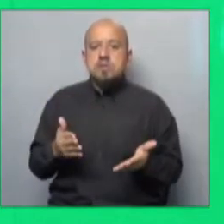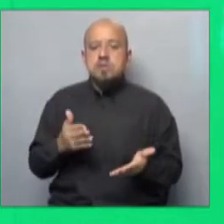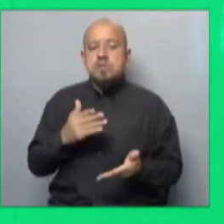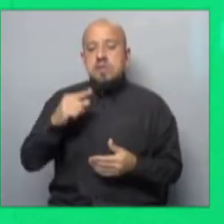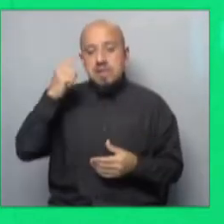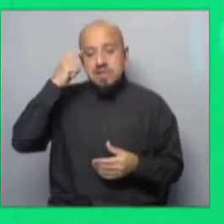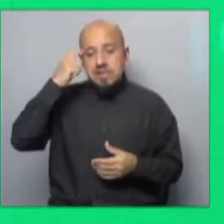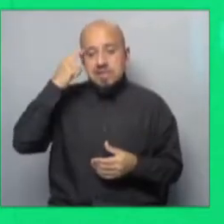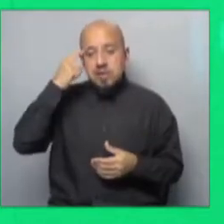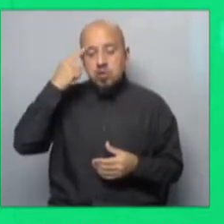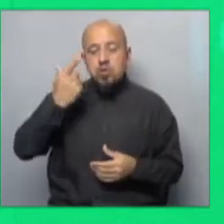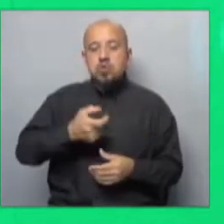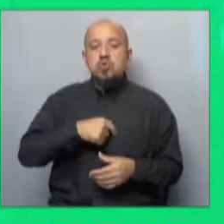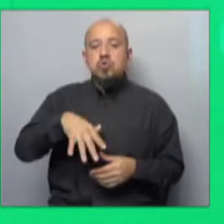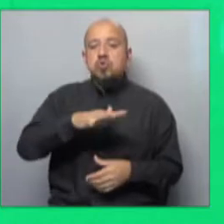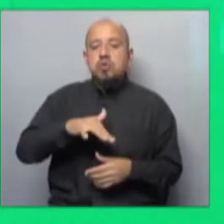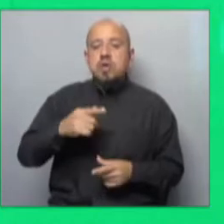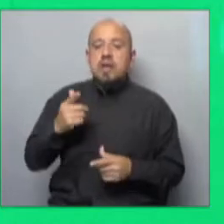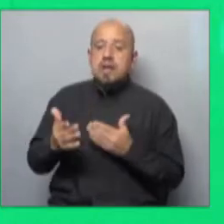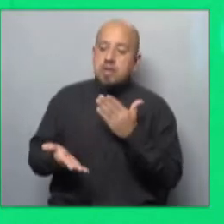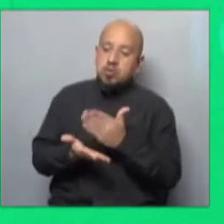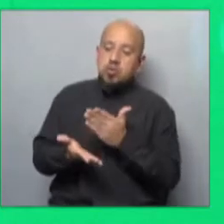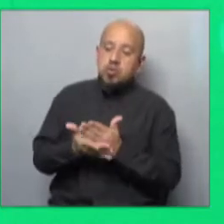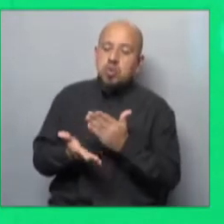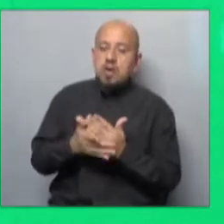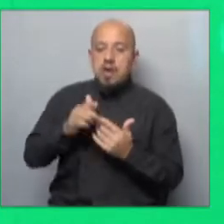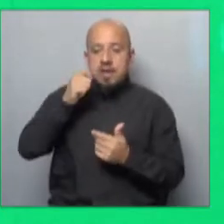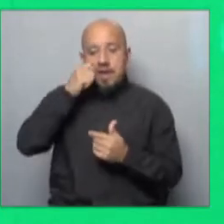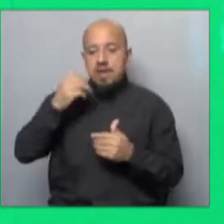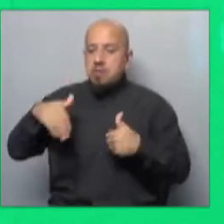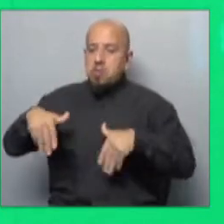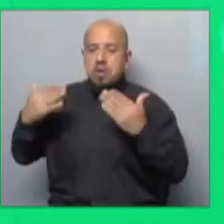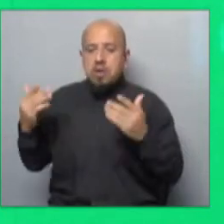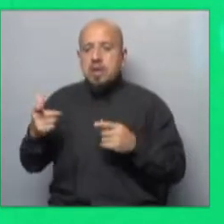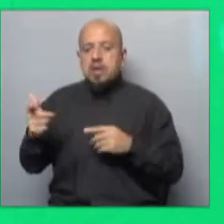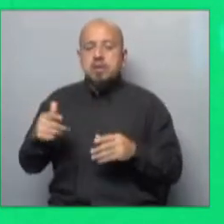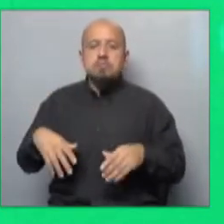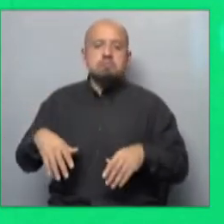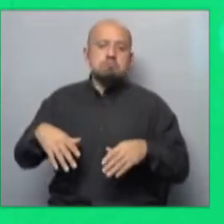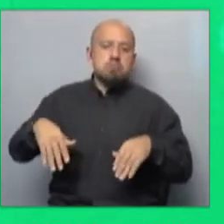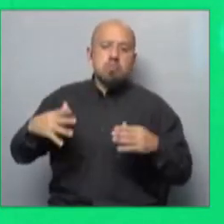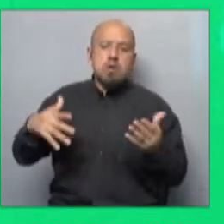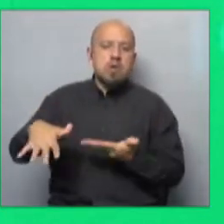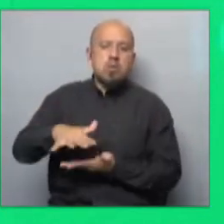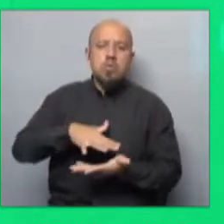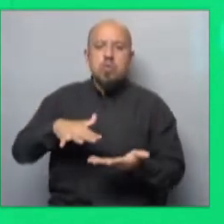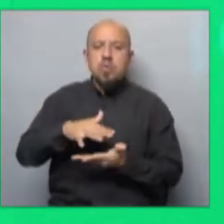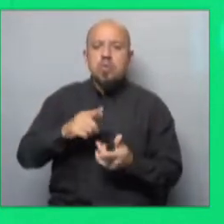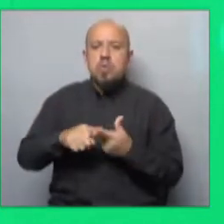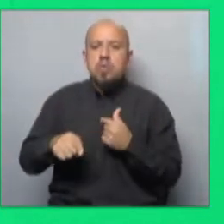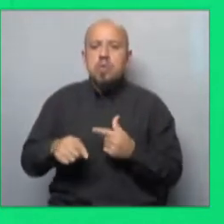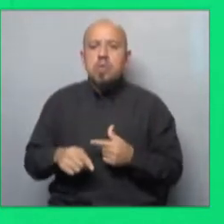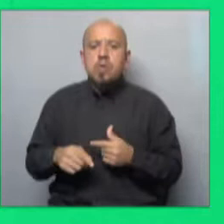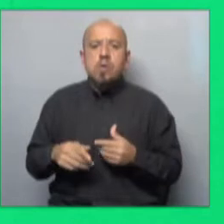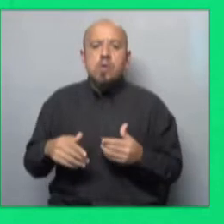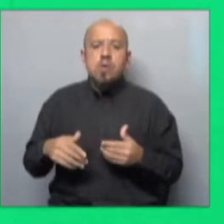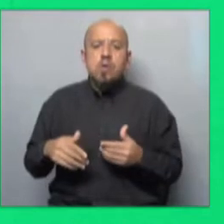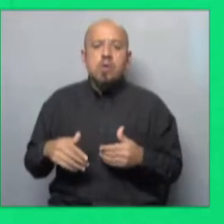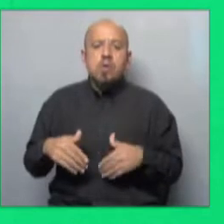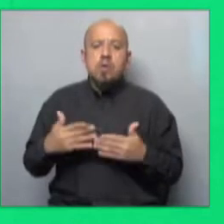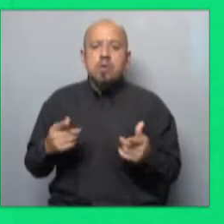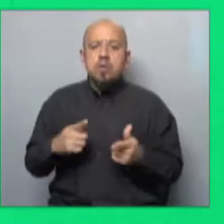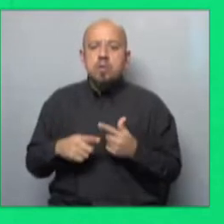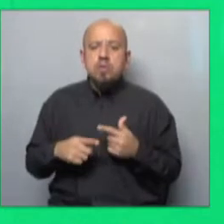a migrantes de todas las edades de todos los lugares de proveniencia y en cualquier estado legal en cualquier estado